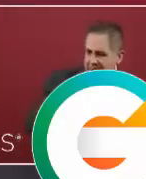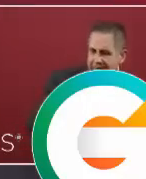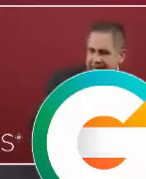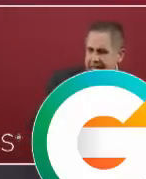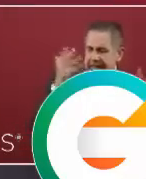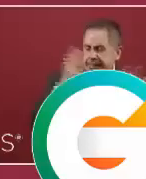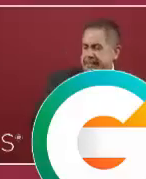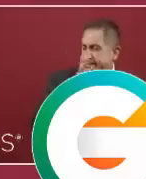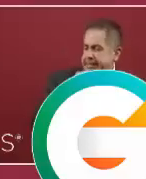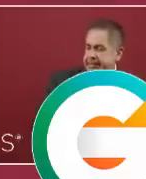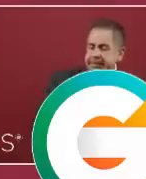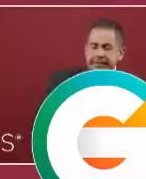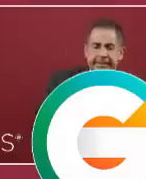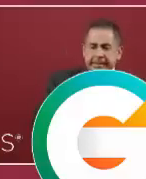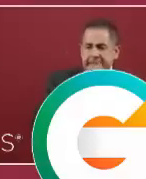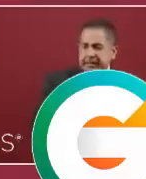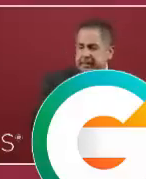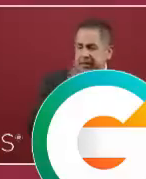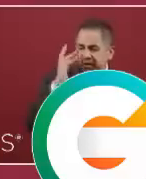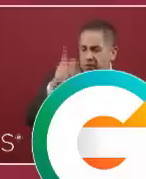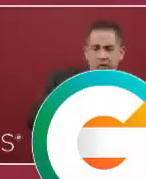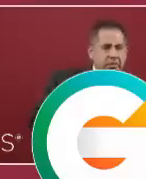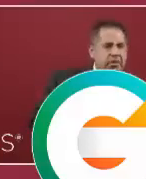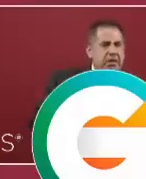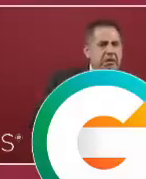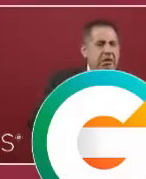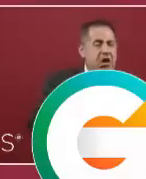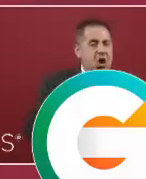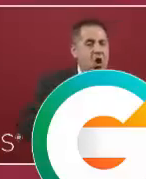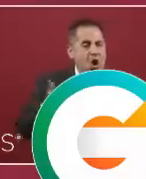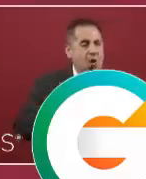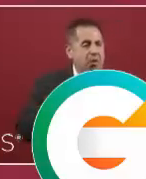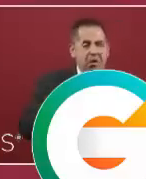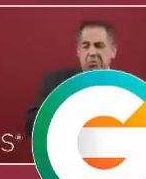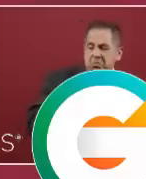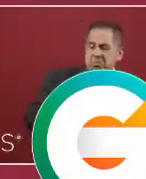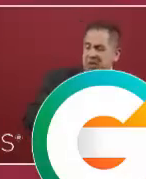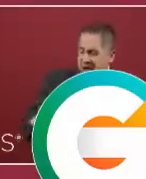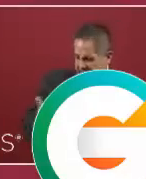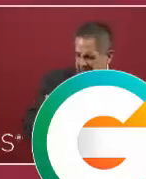ejército de reserva